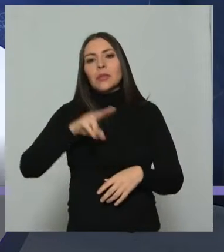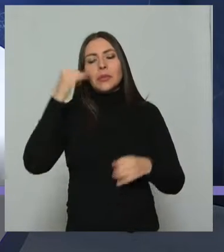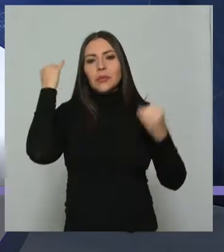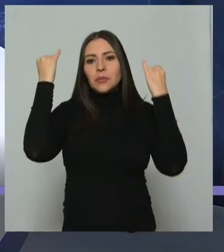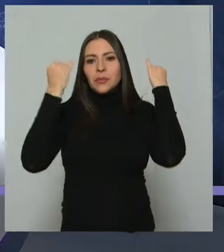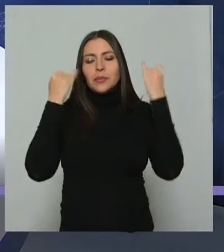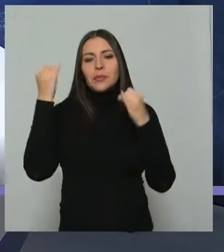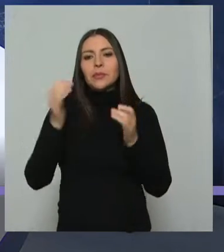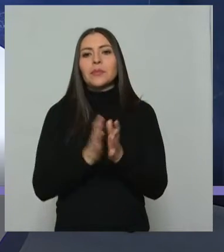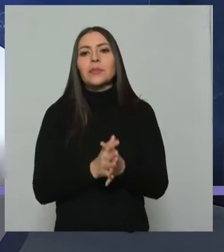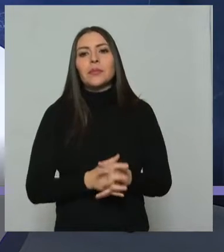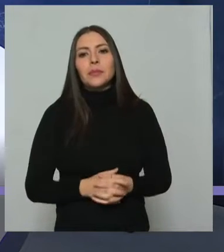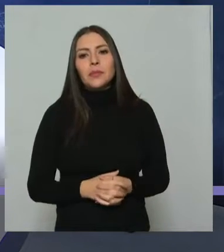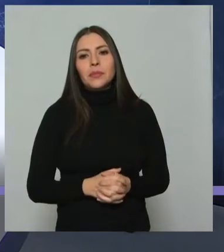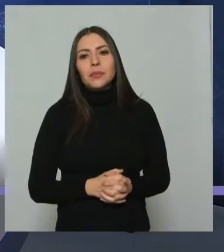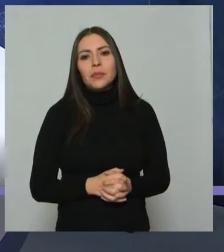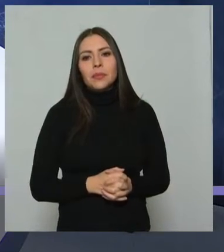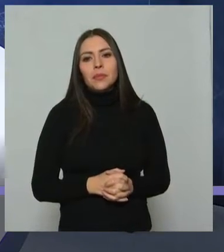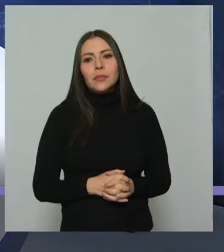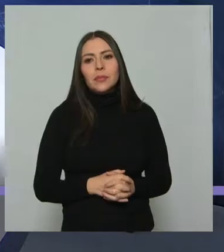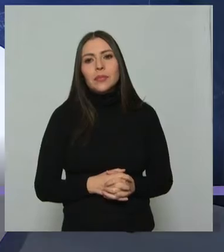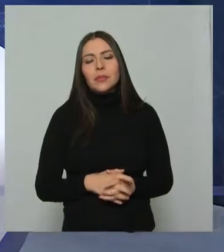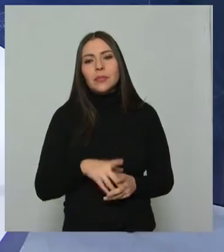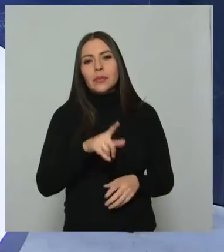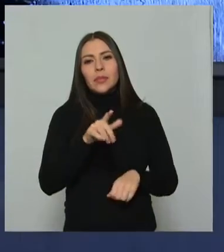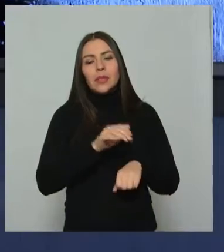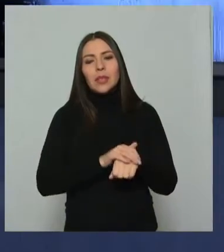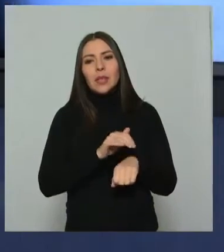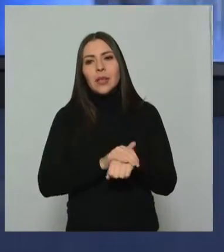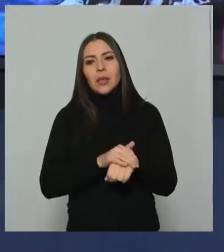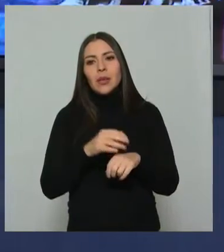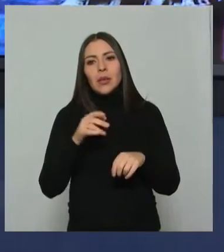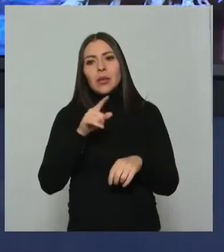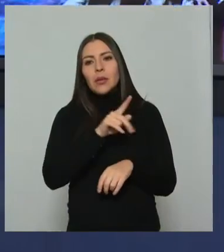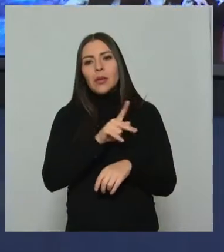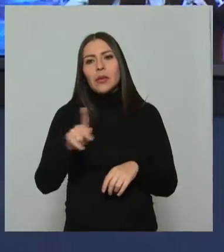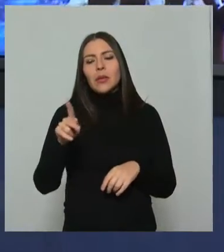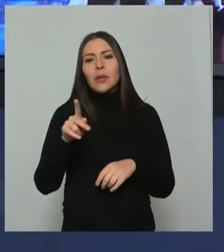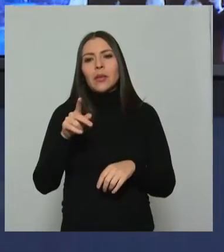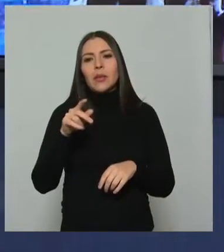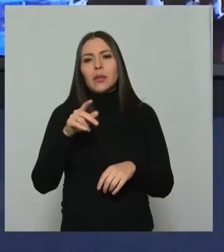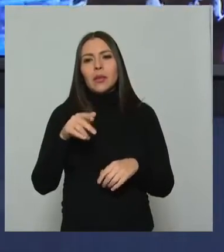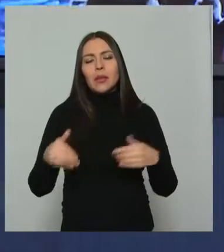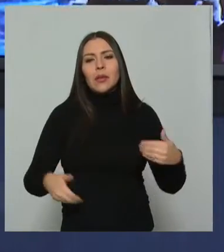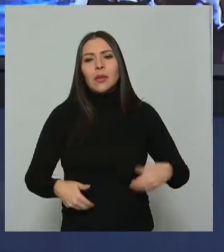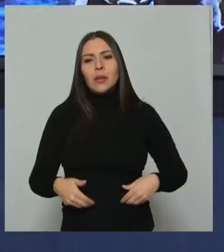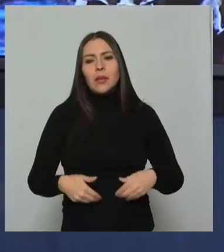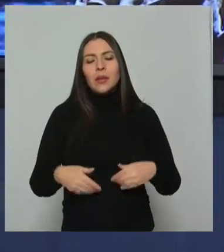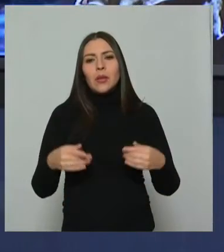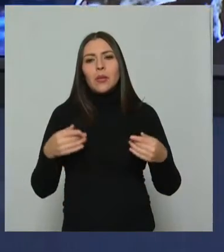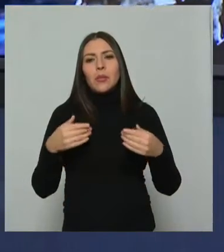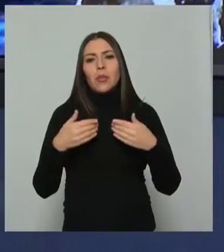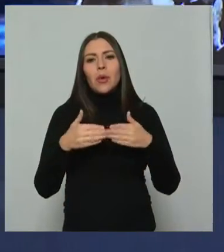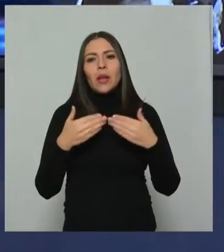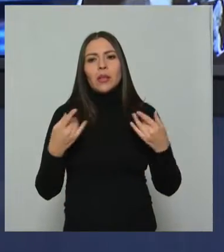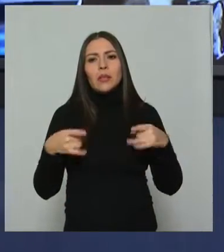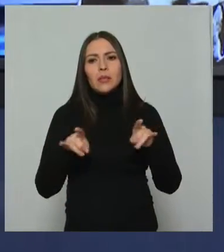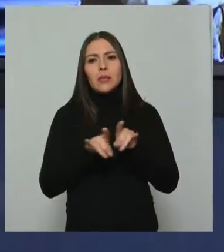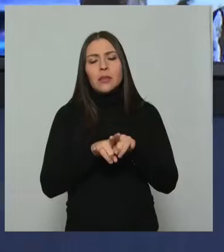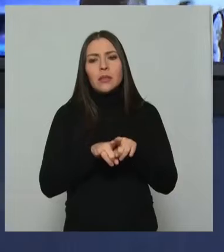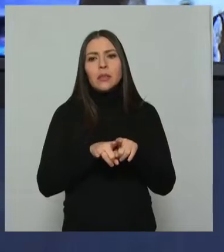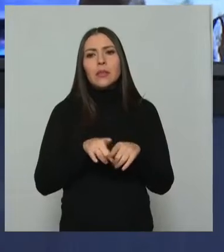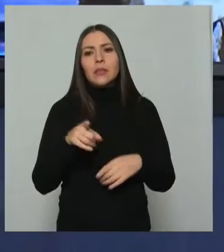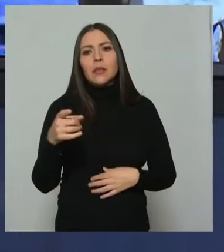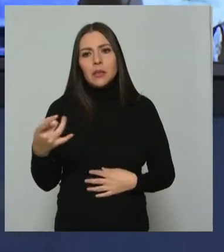amigos de A Puerta Cerrada me dieron pases, digo. ¿En serio los traes? Sí. A ver, que cuéntame. Pues que me escriban